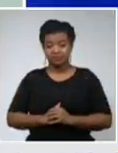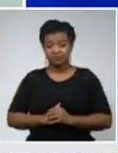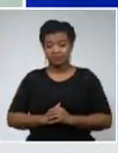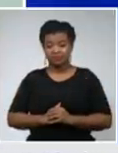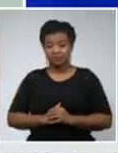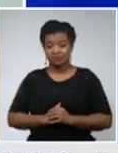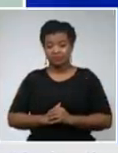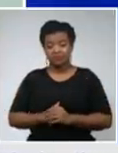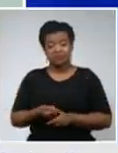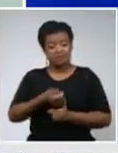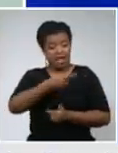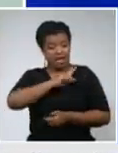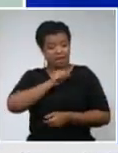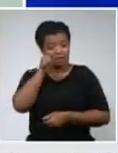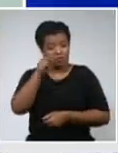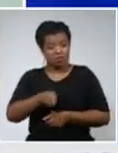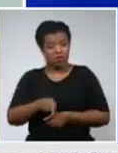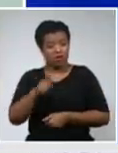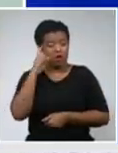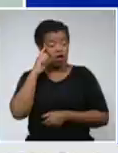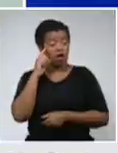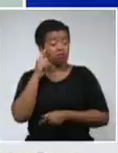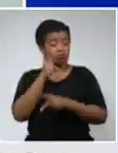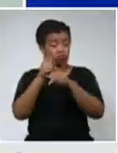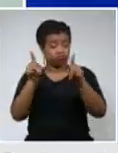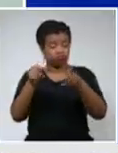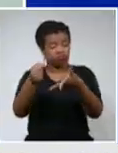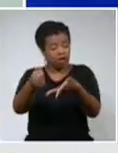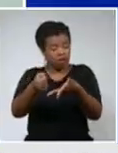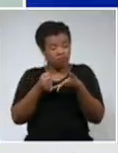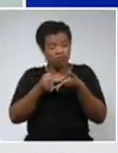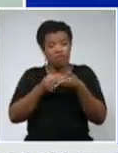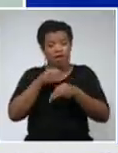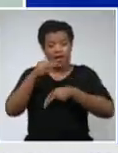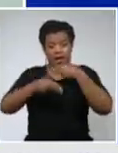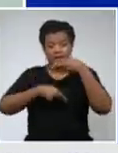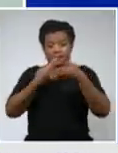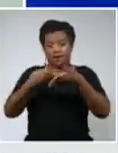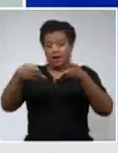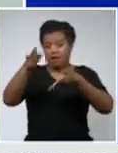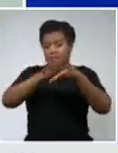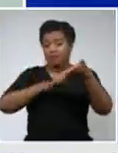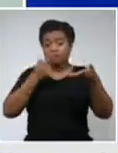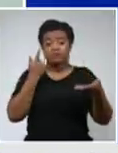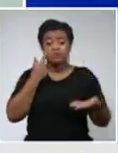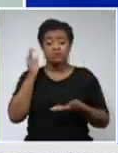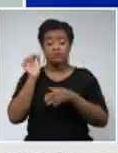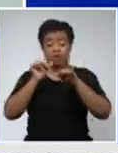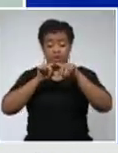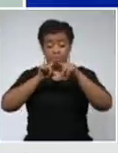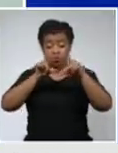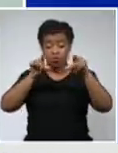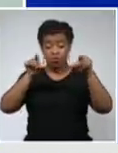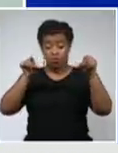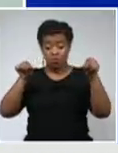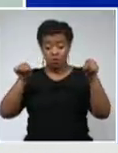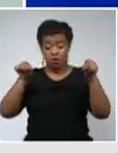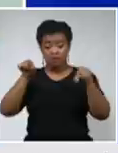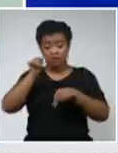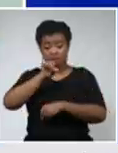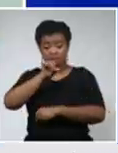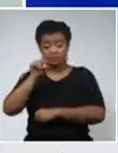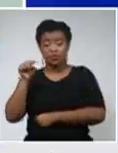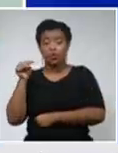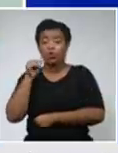ayer con estos gráficos y como se puede ver ahí, se mantienen o están en fase de